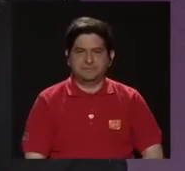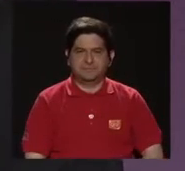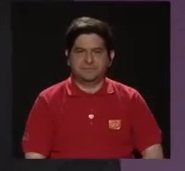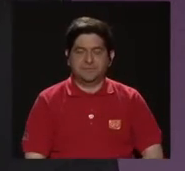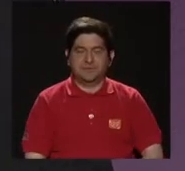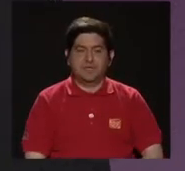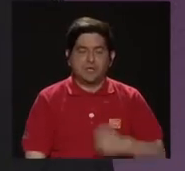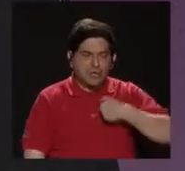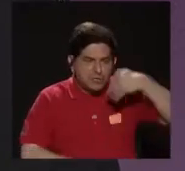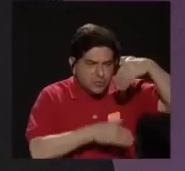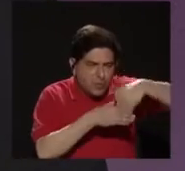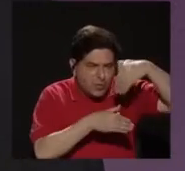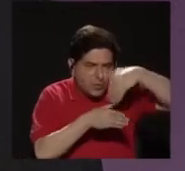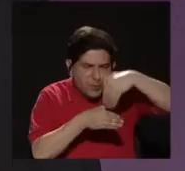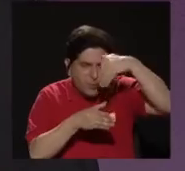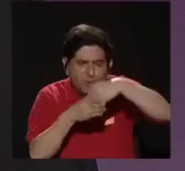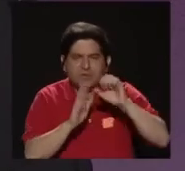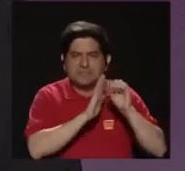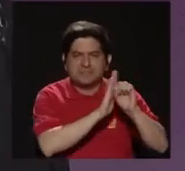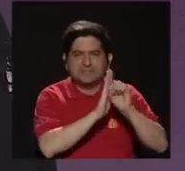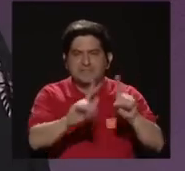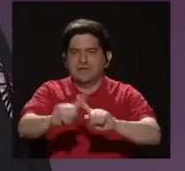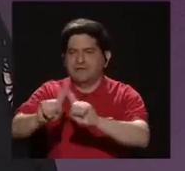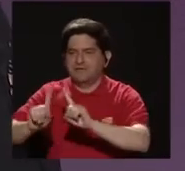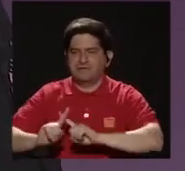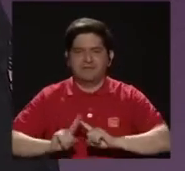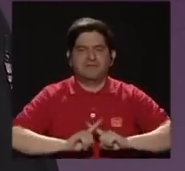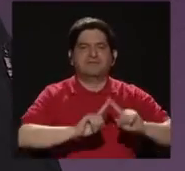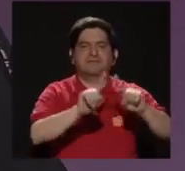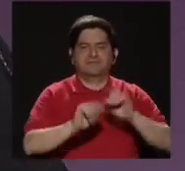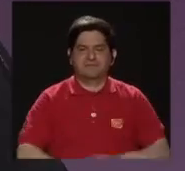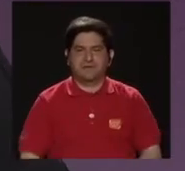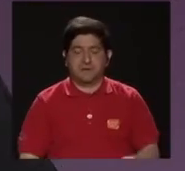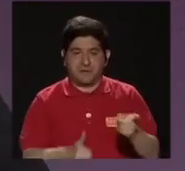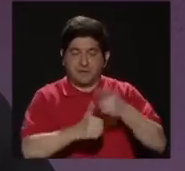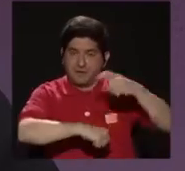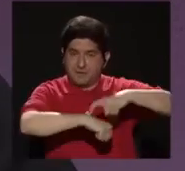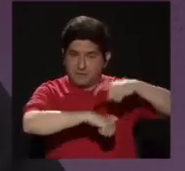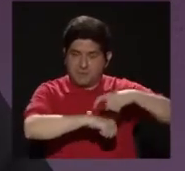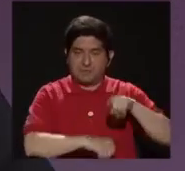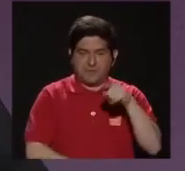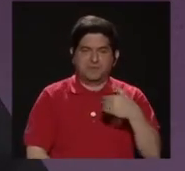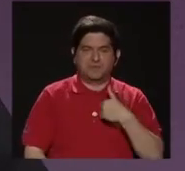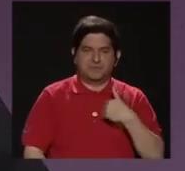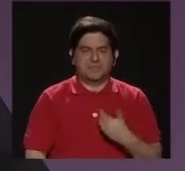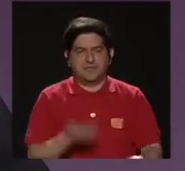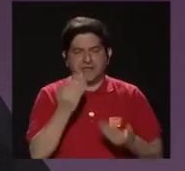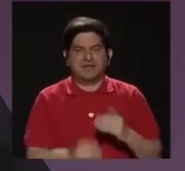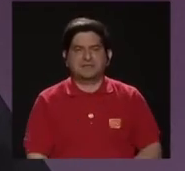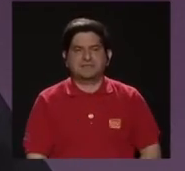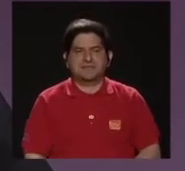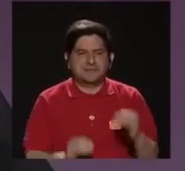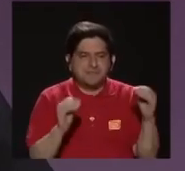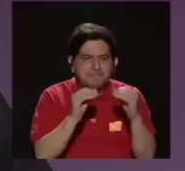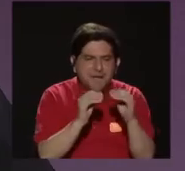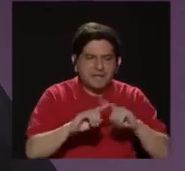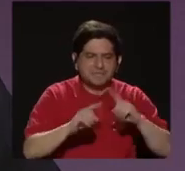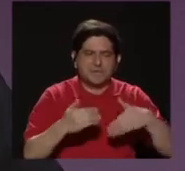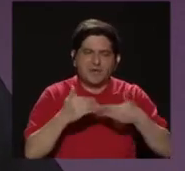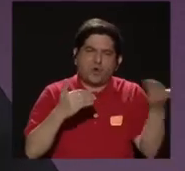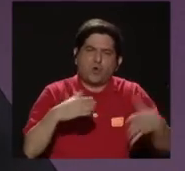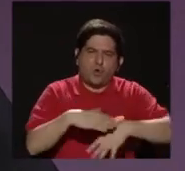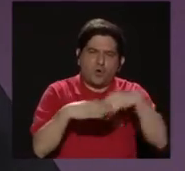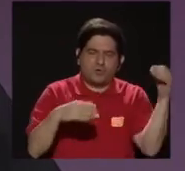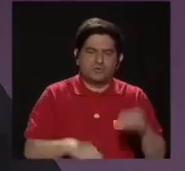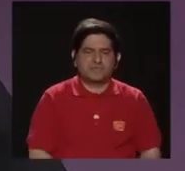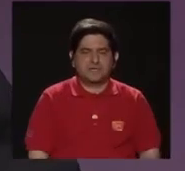eso voy metiendo simbolismos, símbolos diferentes. Incluso al principio tenía más, pero tuve que sacar muchas cosas. Tenía